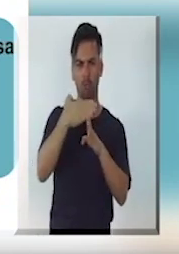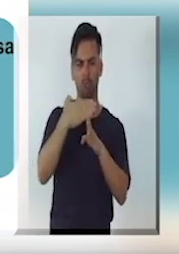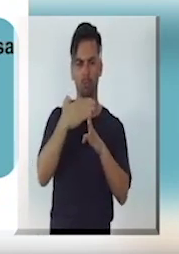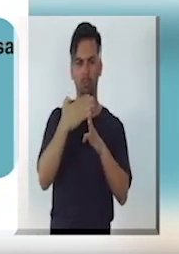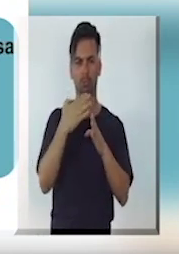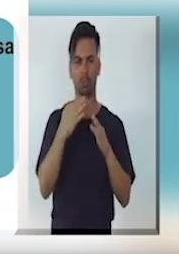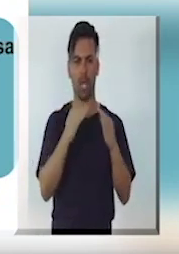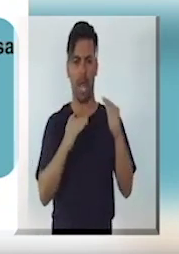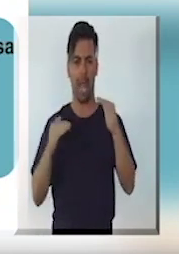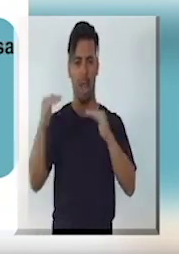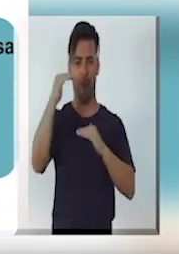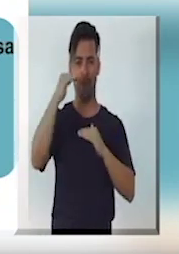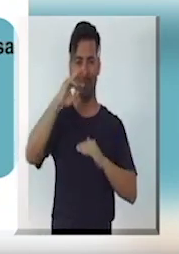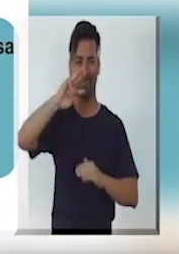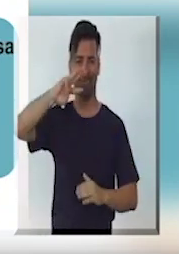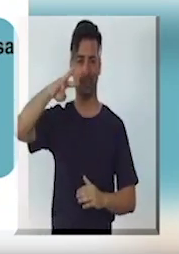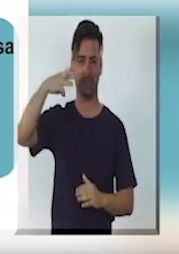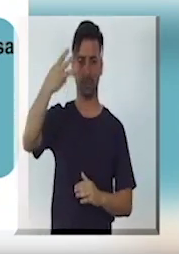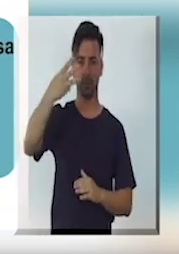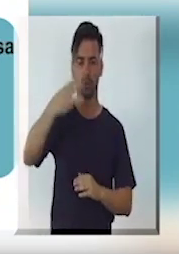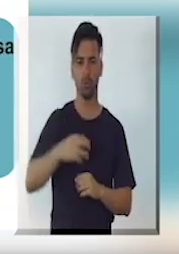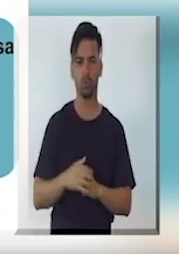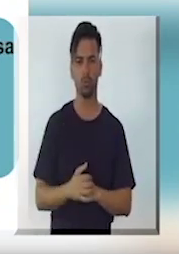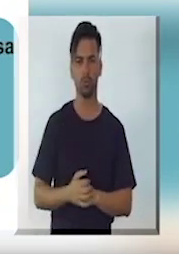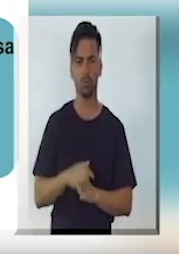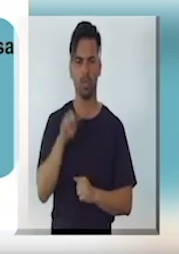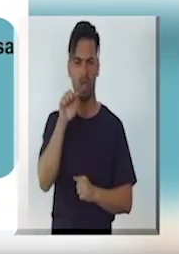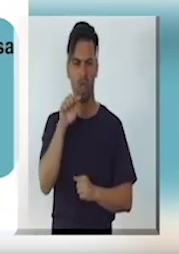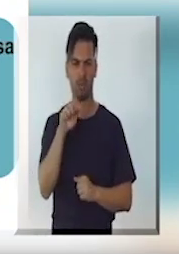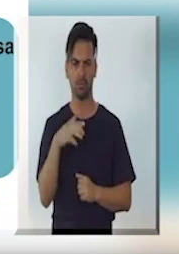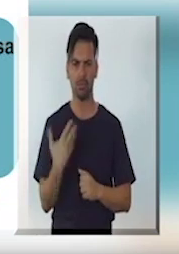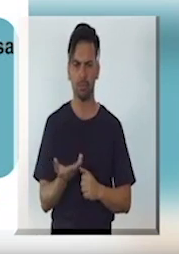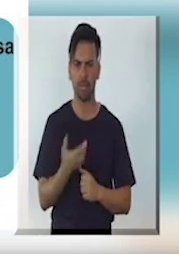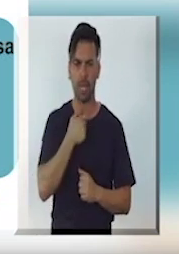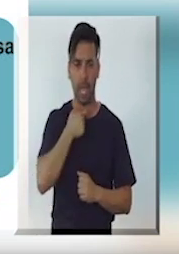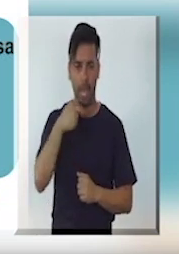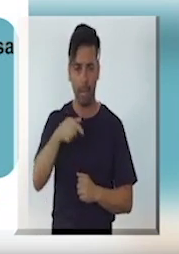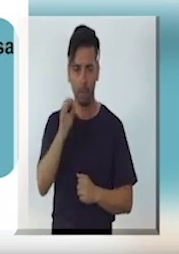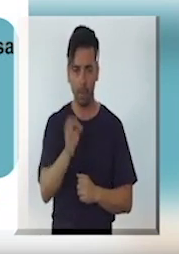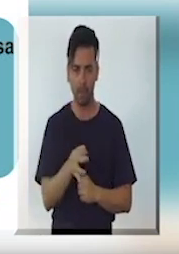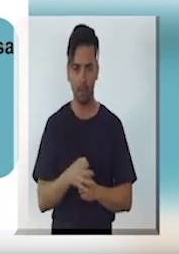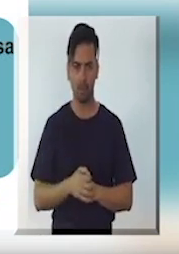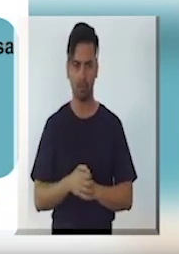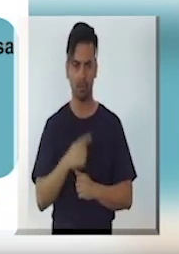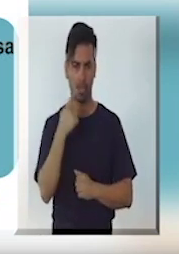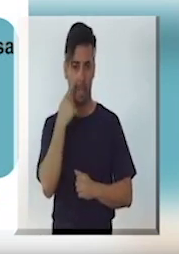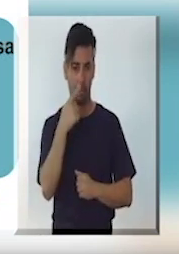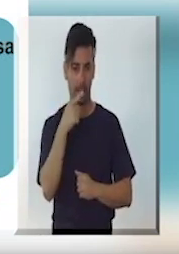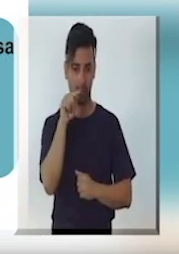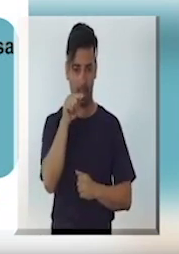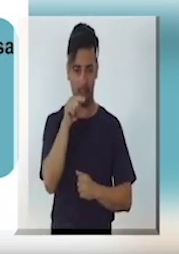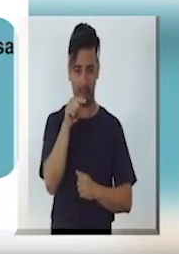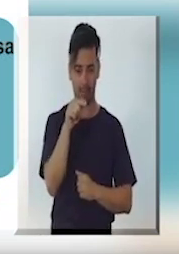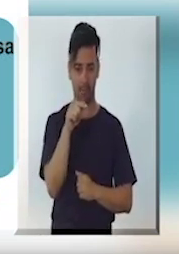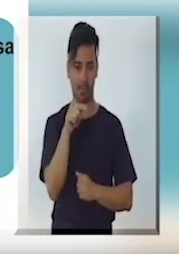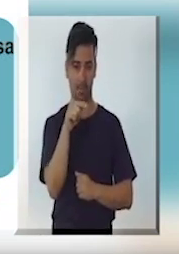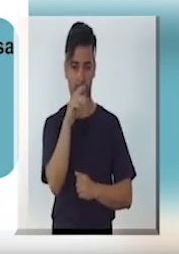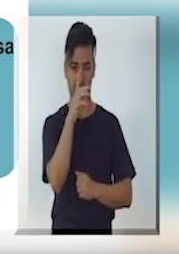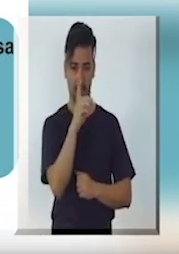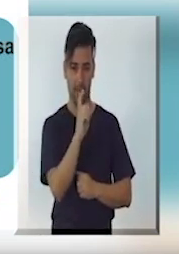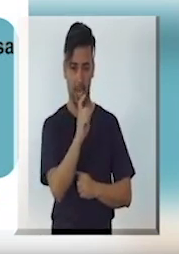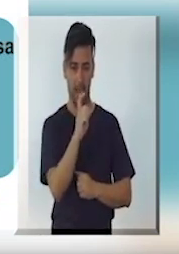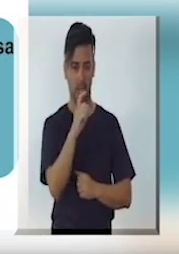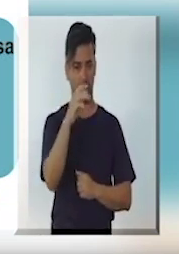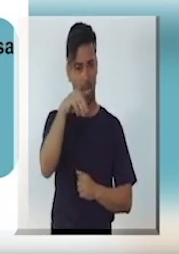aumentada en su triplo. En este caso, miren cómo le asignamos a la variable a quién, a